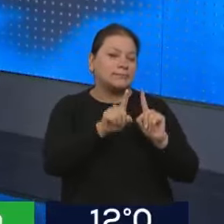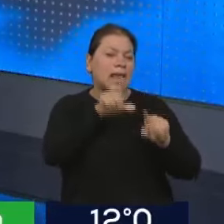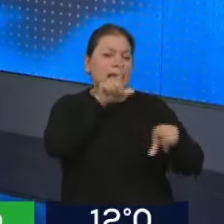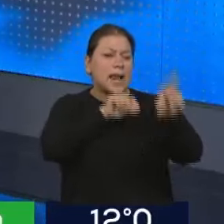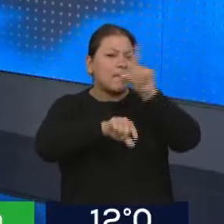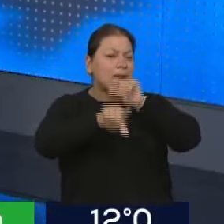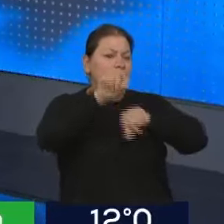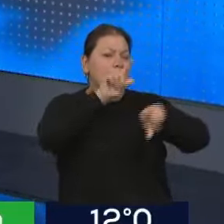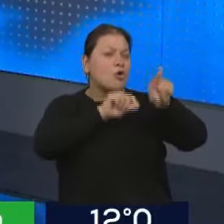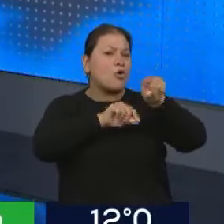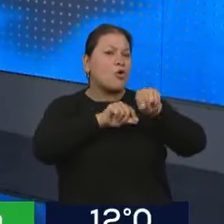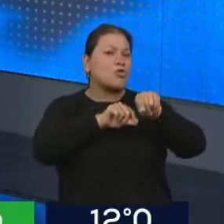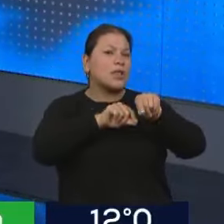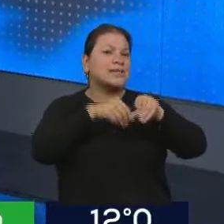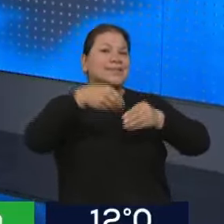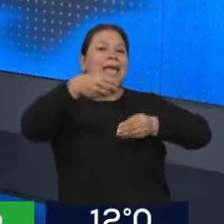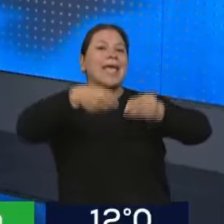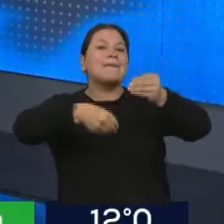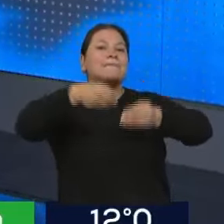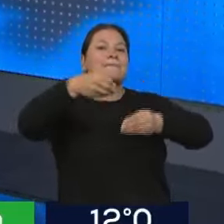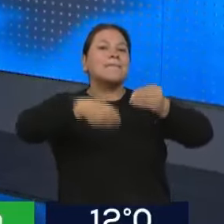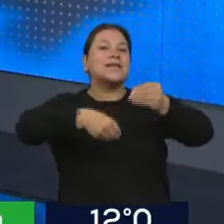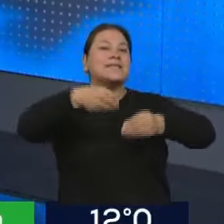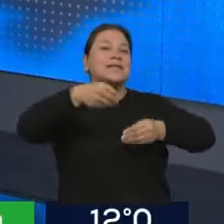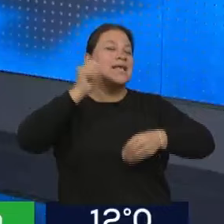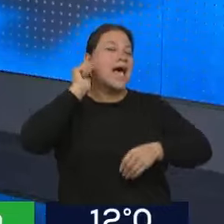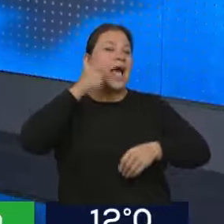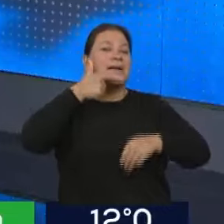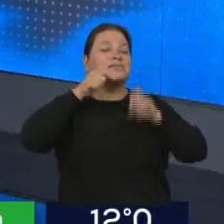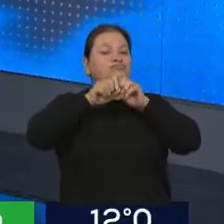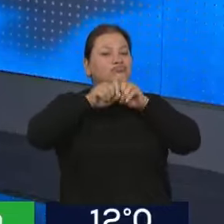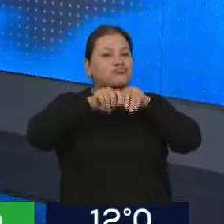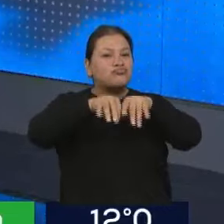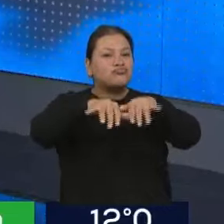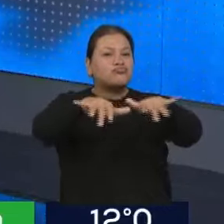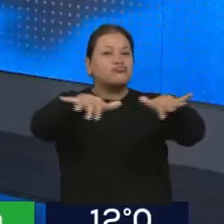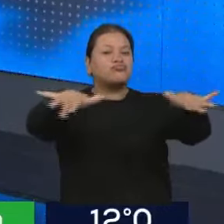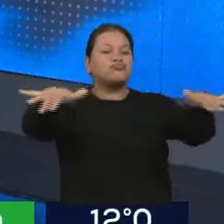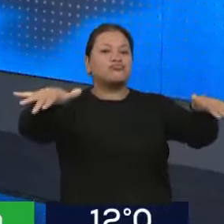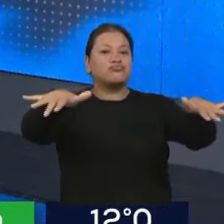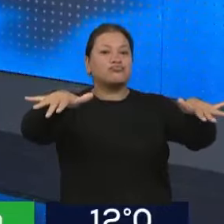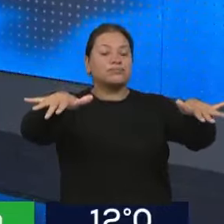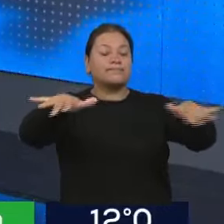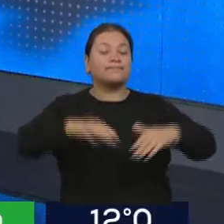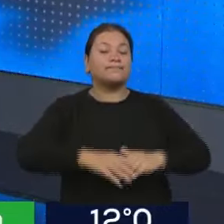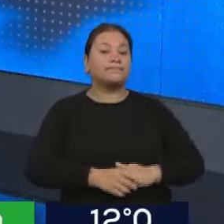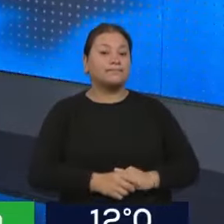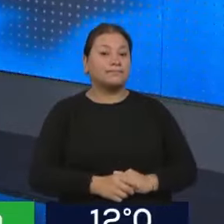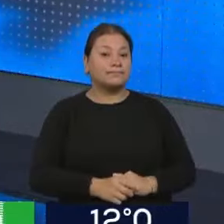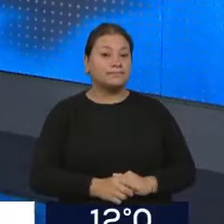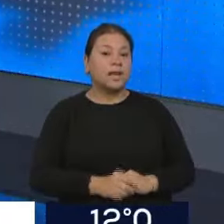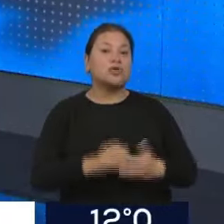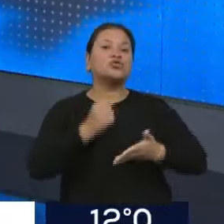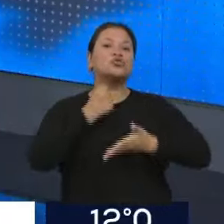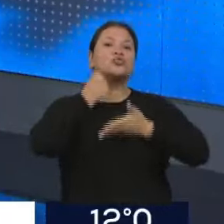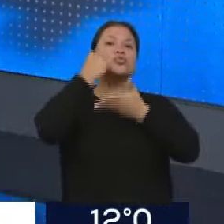de las empresas distribuidoras de gas, que es la falta de pago del